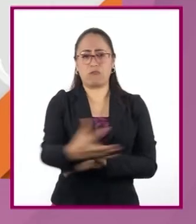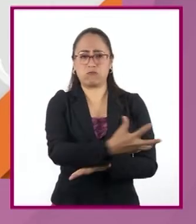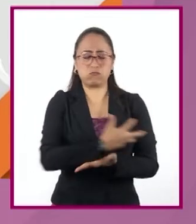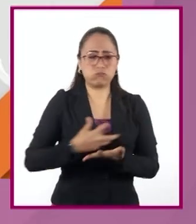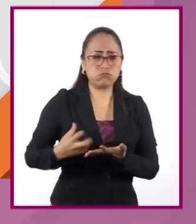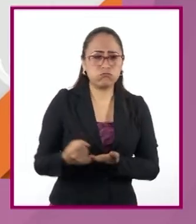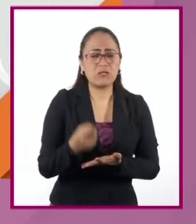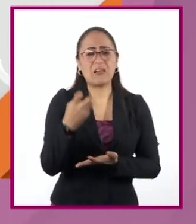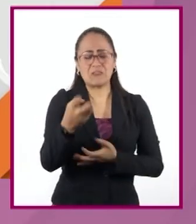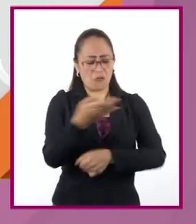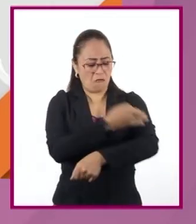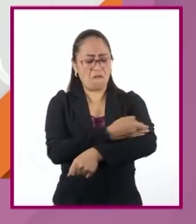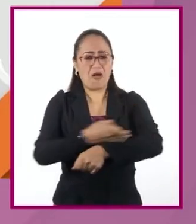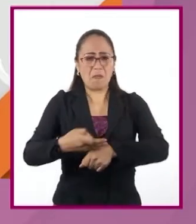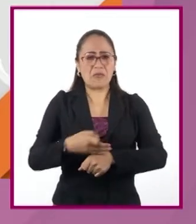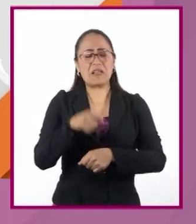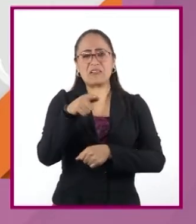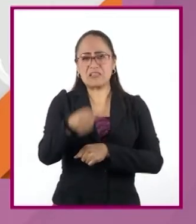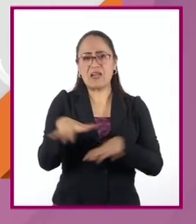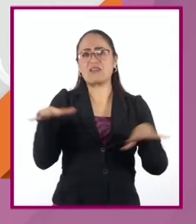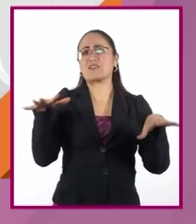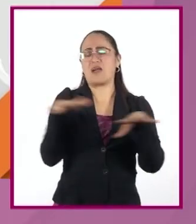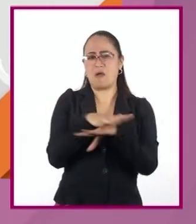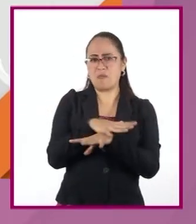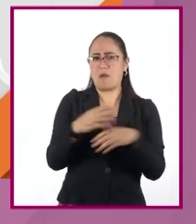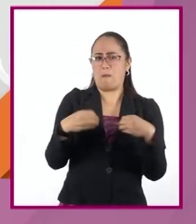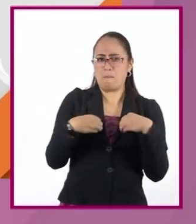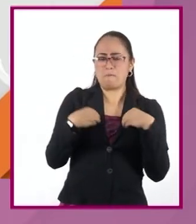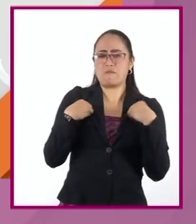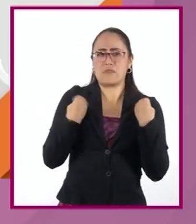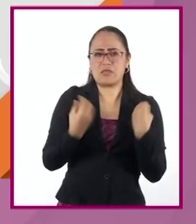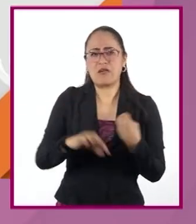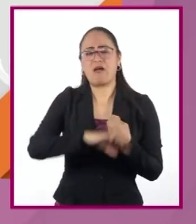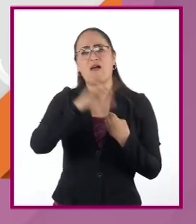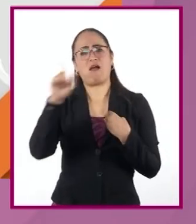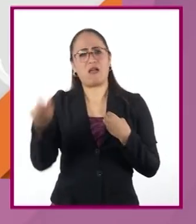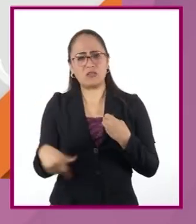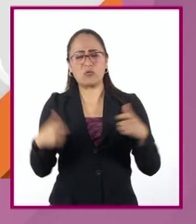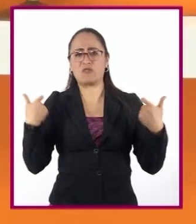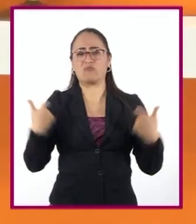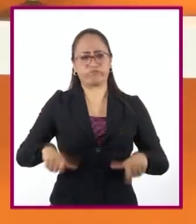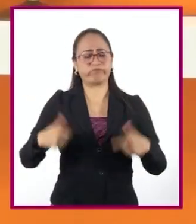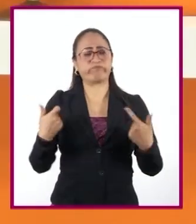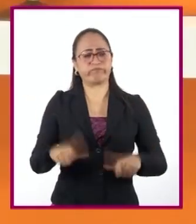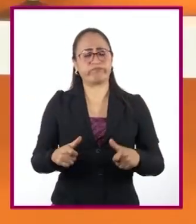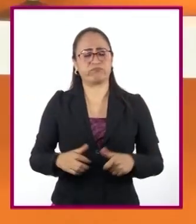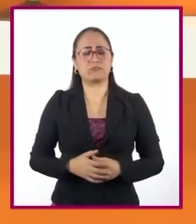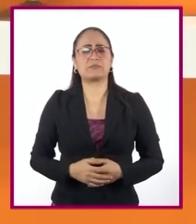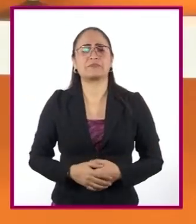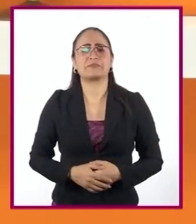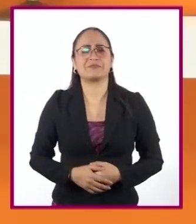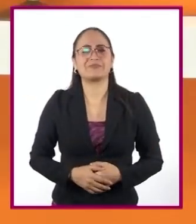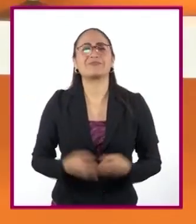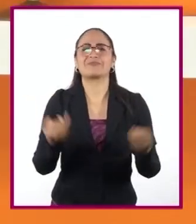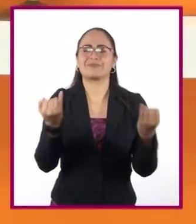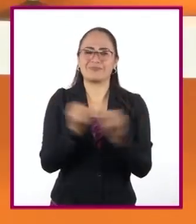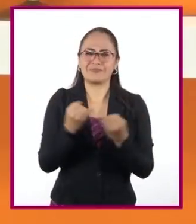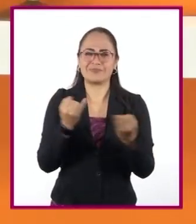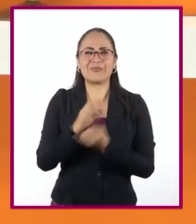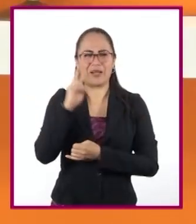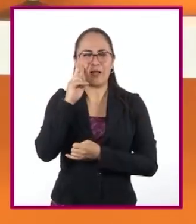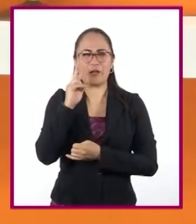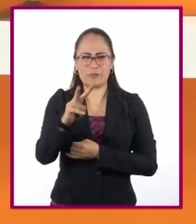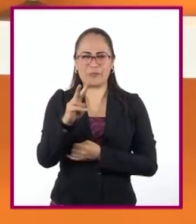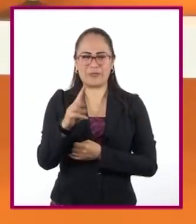ellas, familias enteras cambiaron de estilo de vida para formar parte de estas nuevas colonias. Escuchamos de las